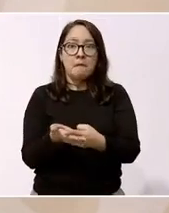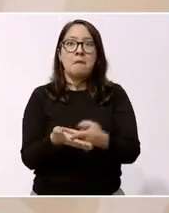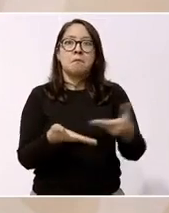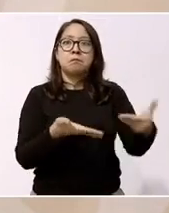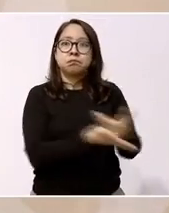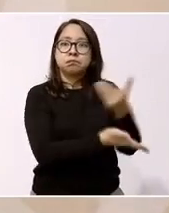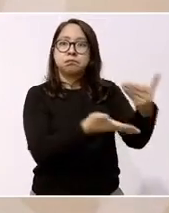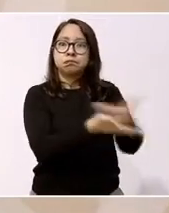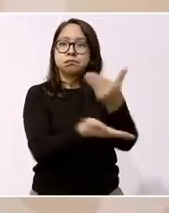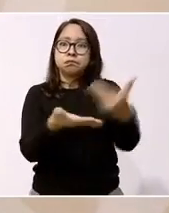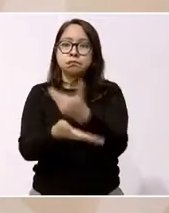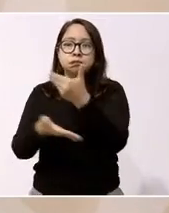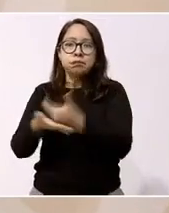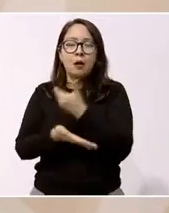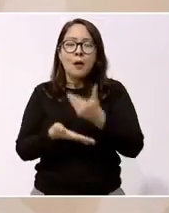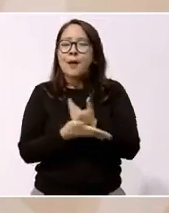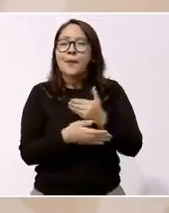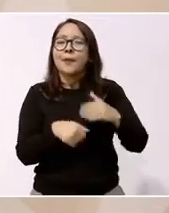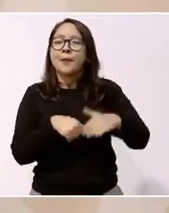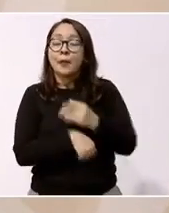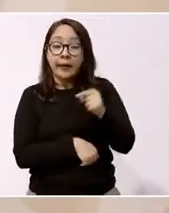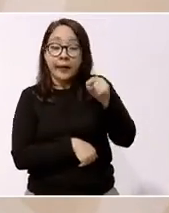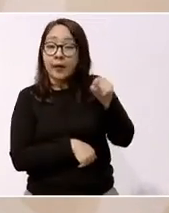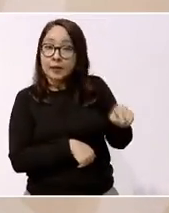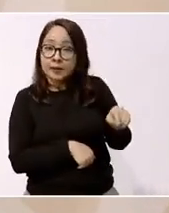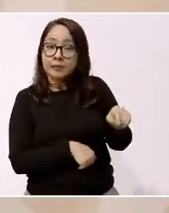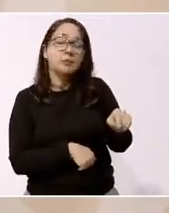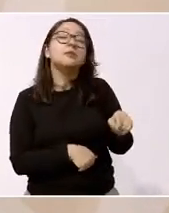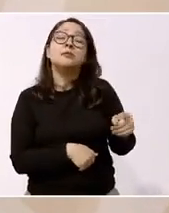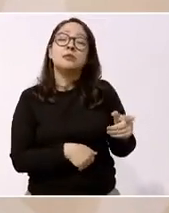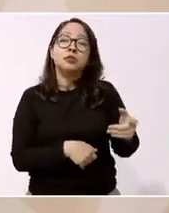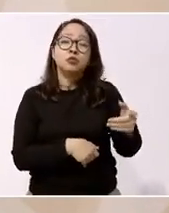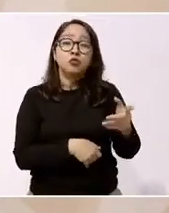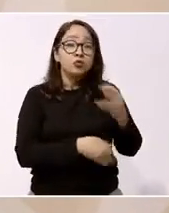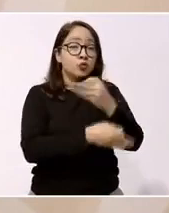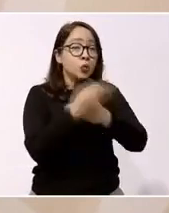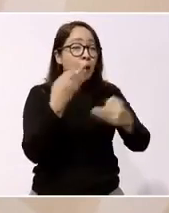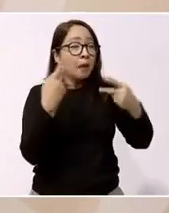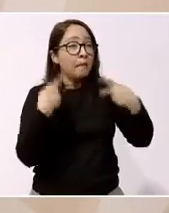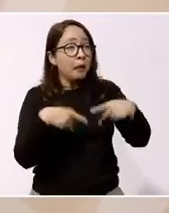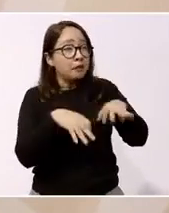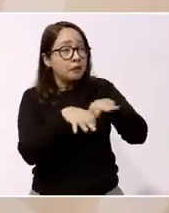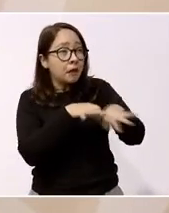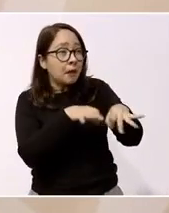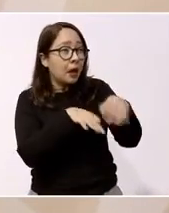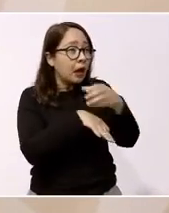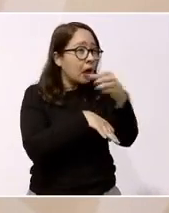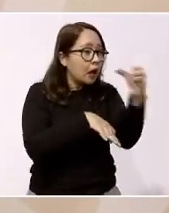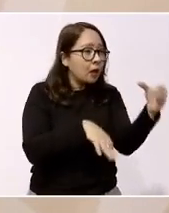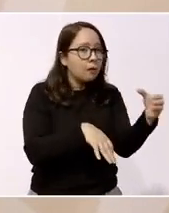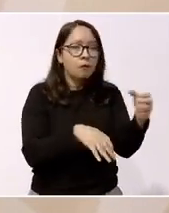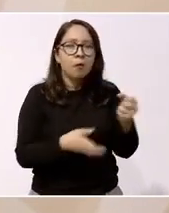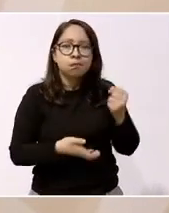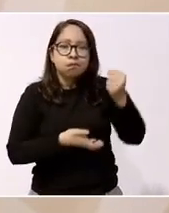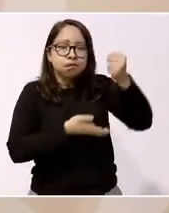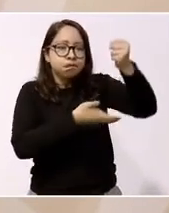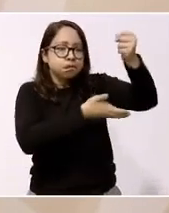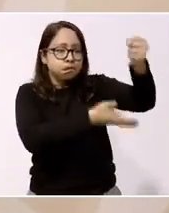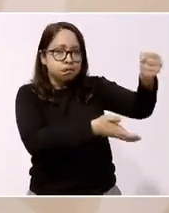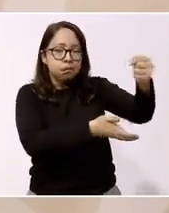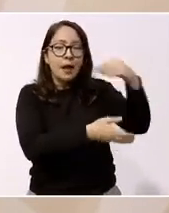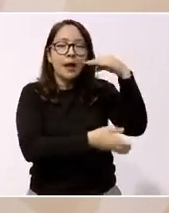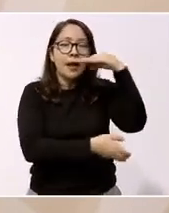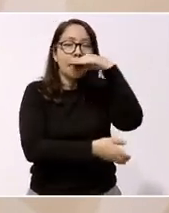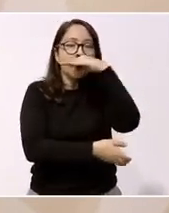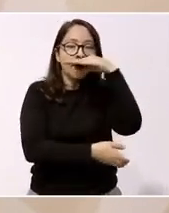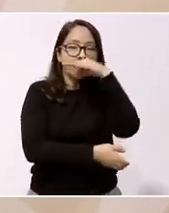la producción porque en Guerrero todos los productores reciben fertilizante